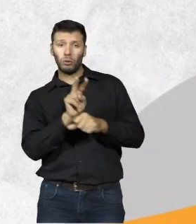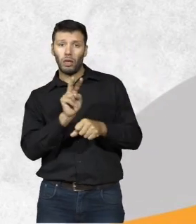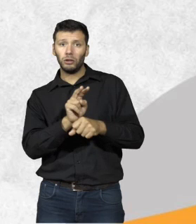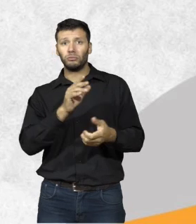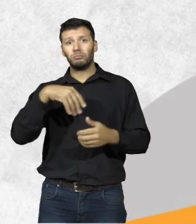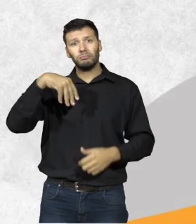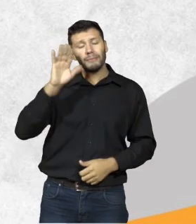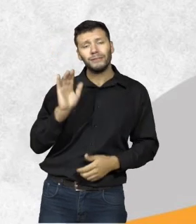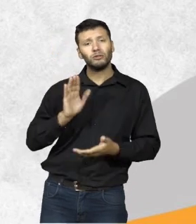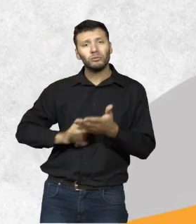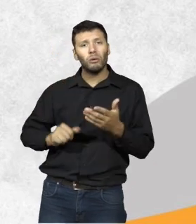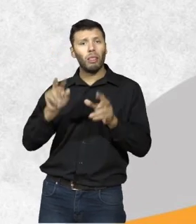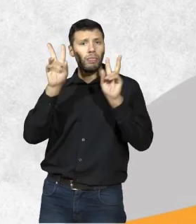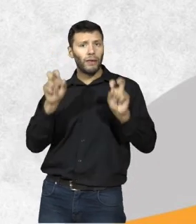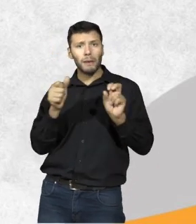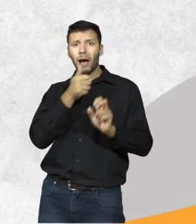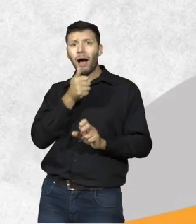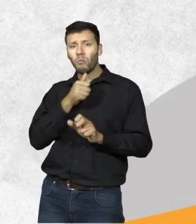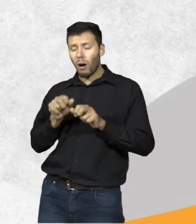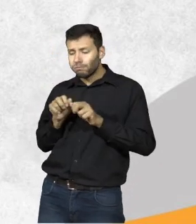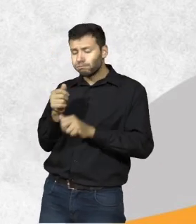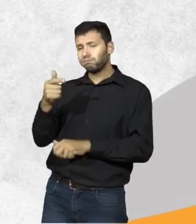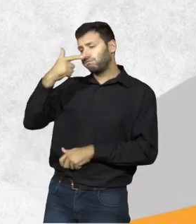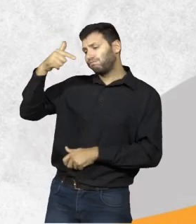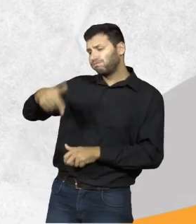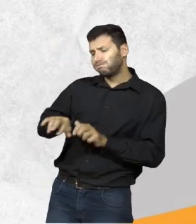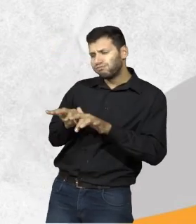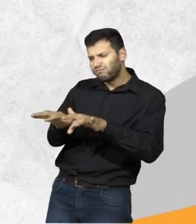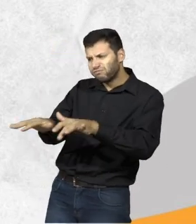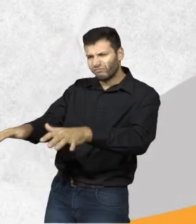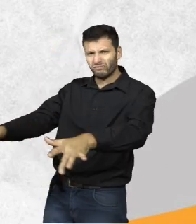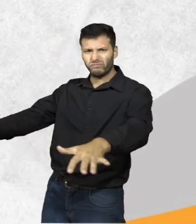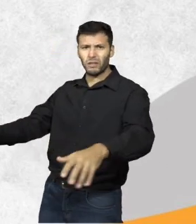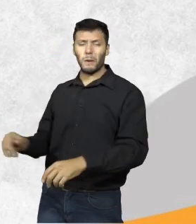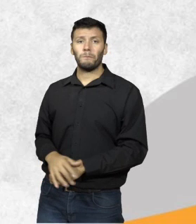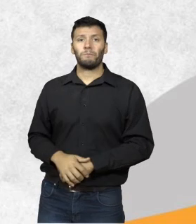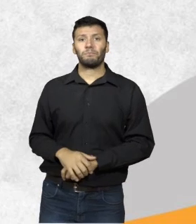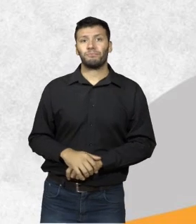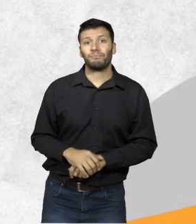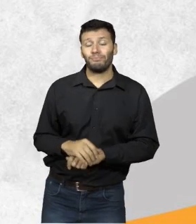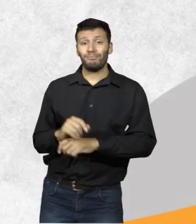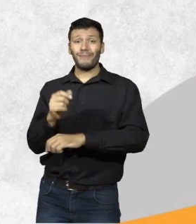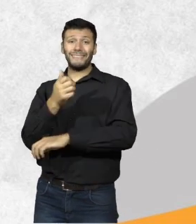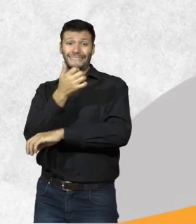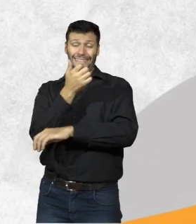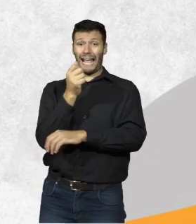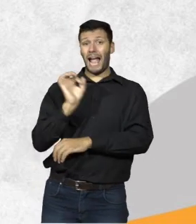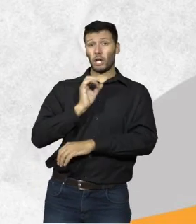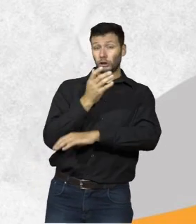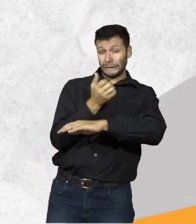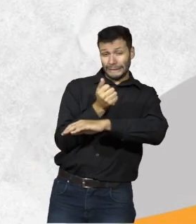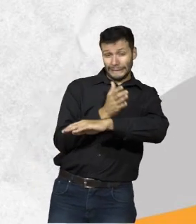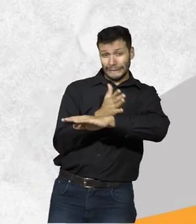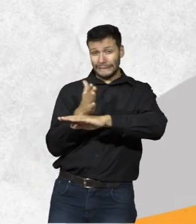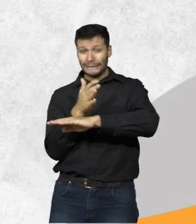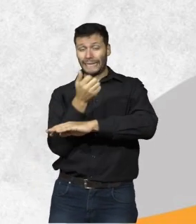en aguas. Hacia 1970, hasta finales del siglo XX, empieza la